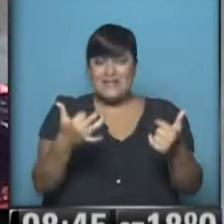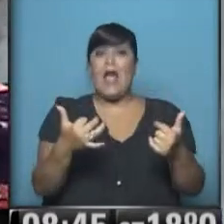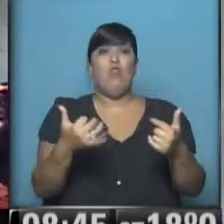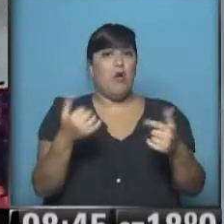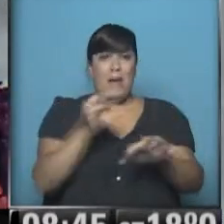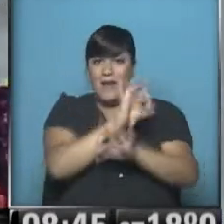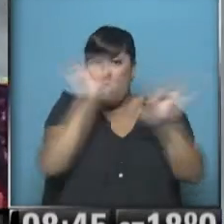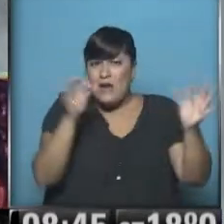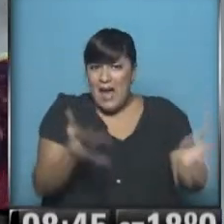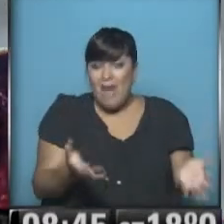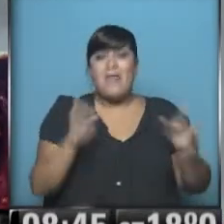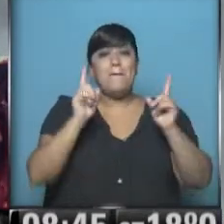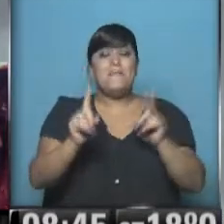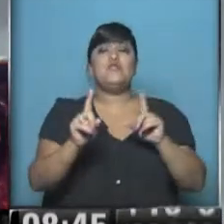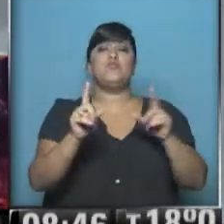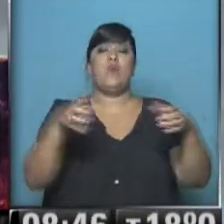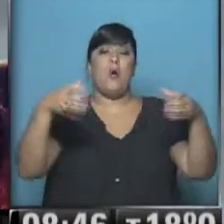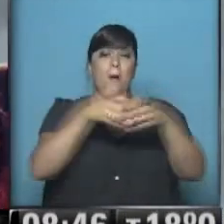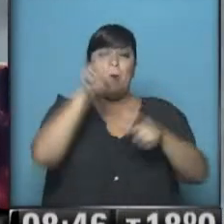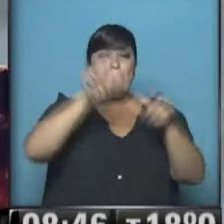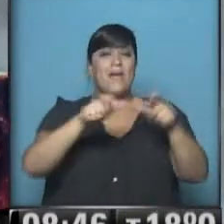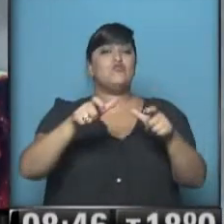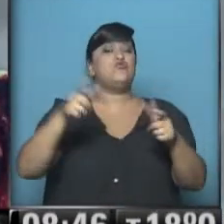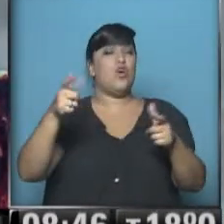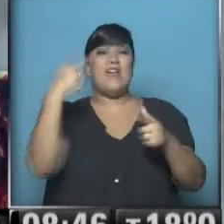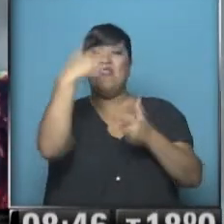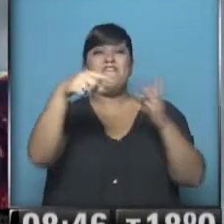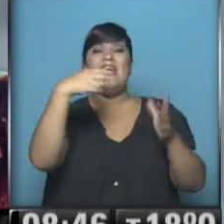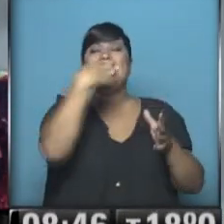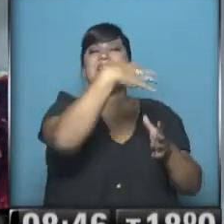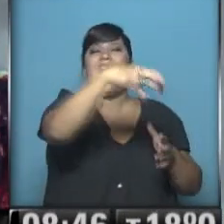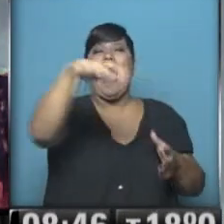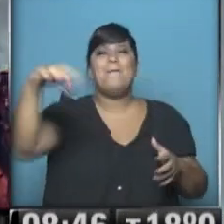obviamente por personalidades independientes de trayectoria indiscutible de distintos ámbitos de la vida del país.